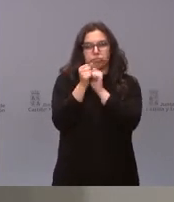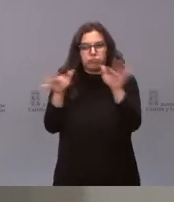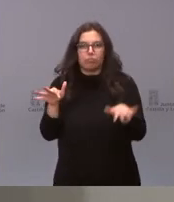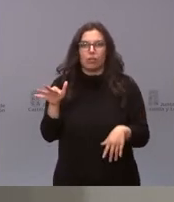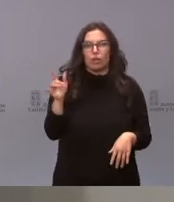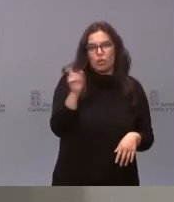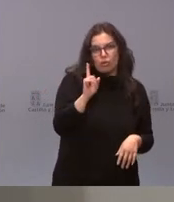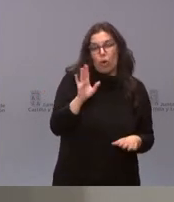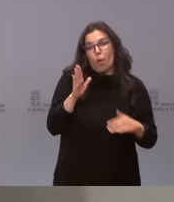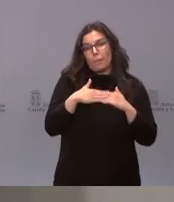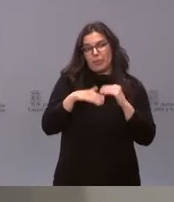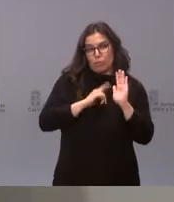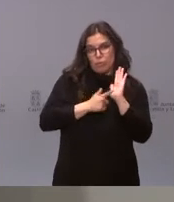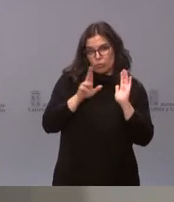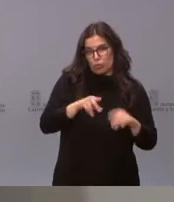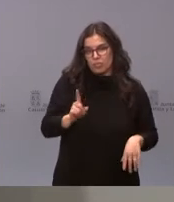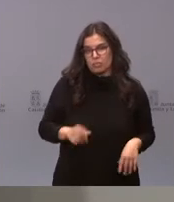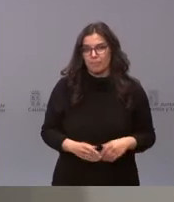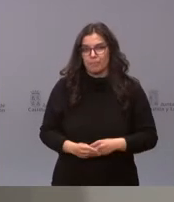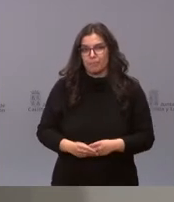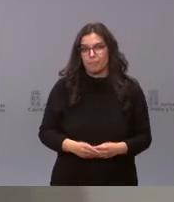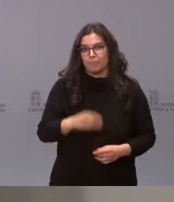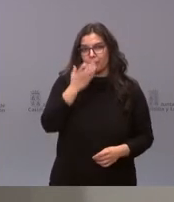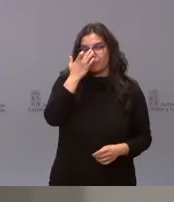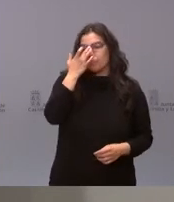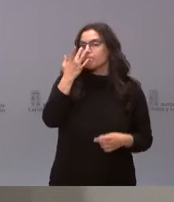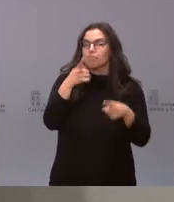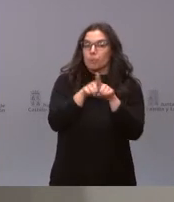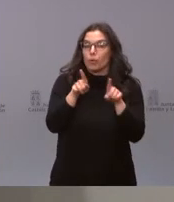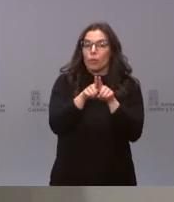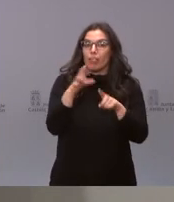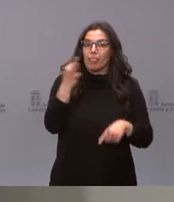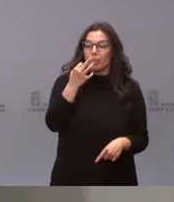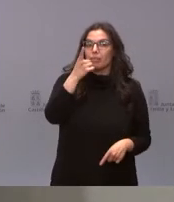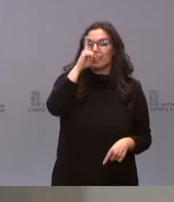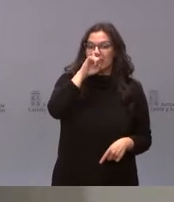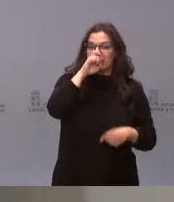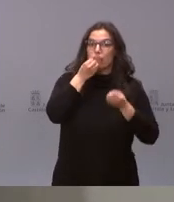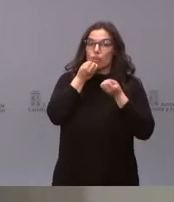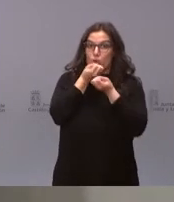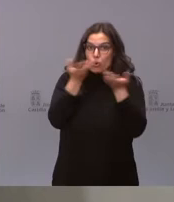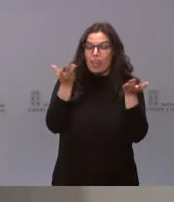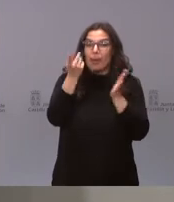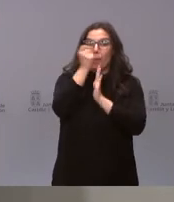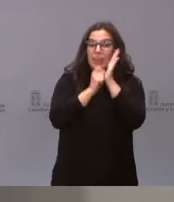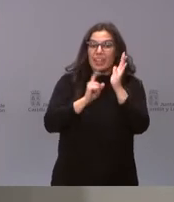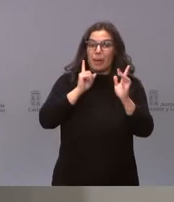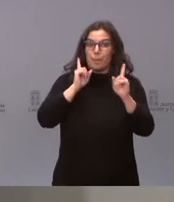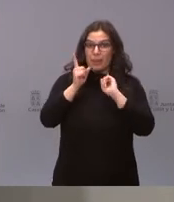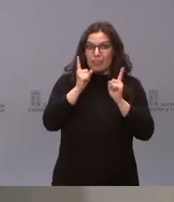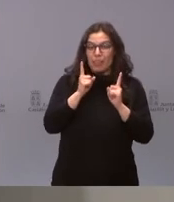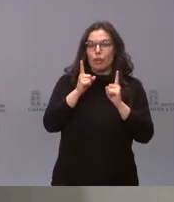no completa en cualquier caso tenemos que recordar tenemos que recordar claramente que las medidas de prevención